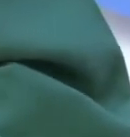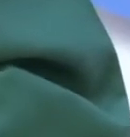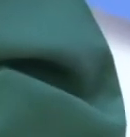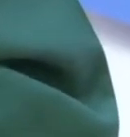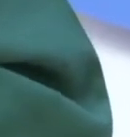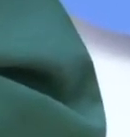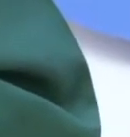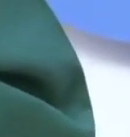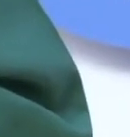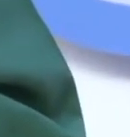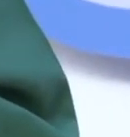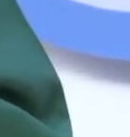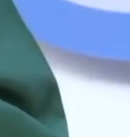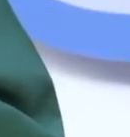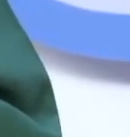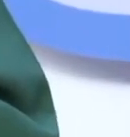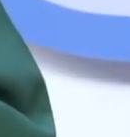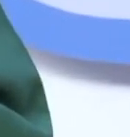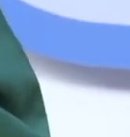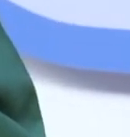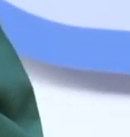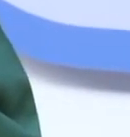Madre Tierra,